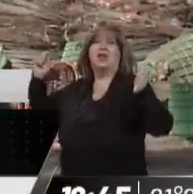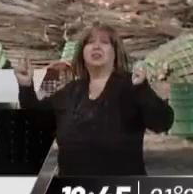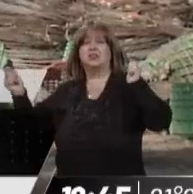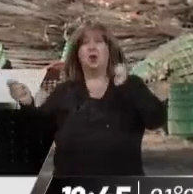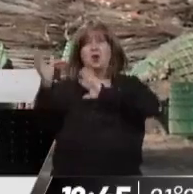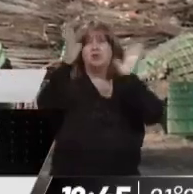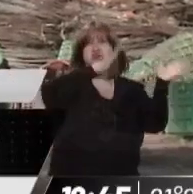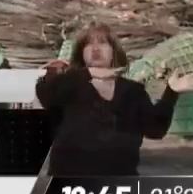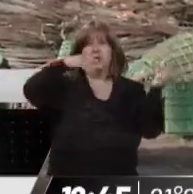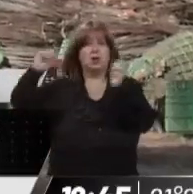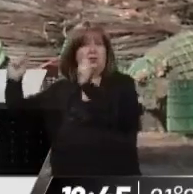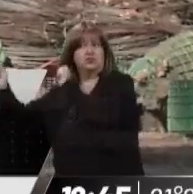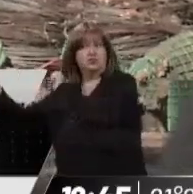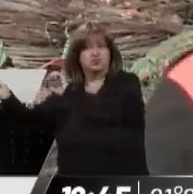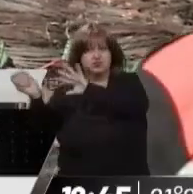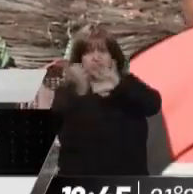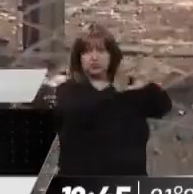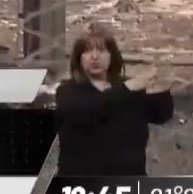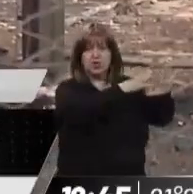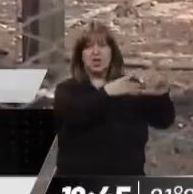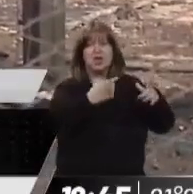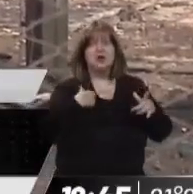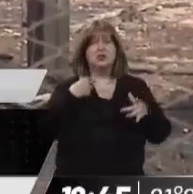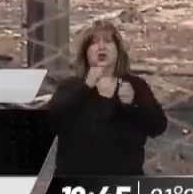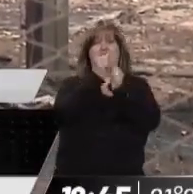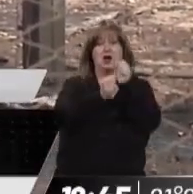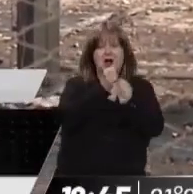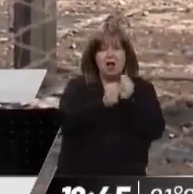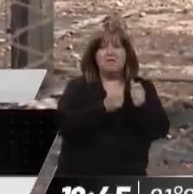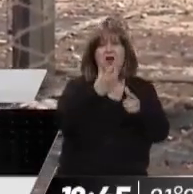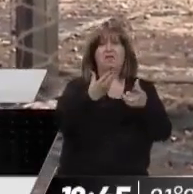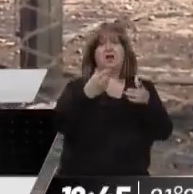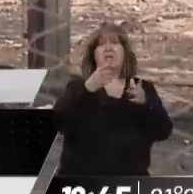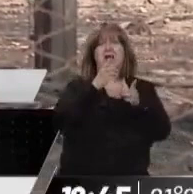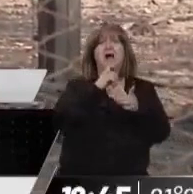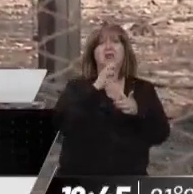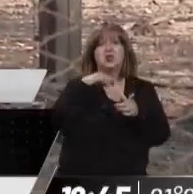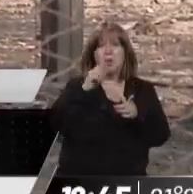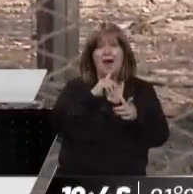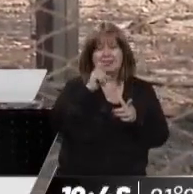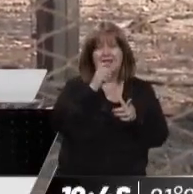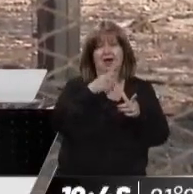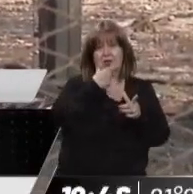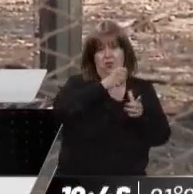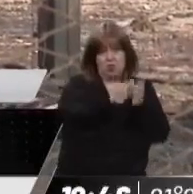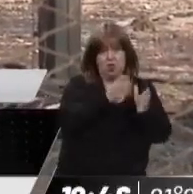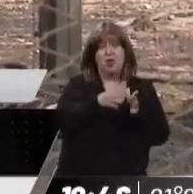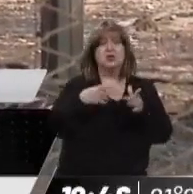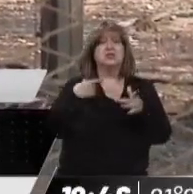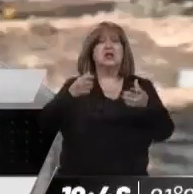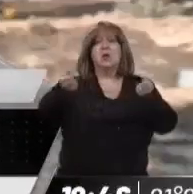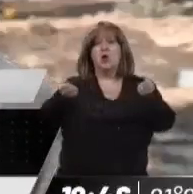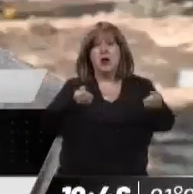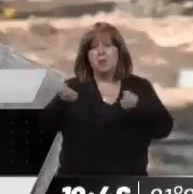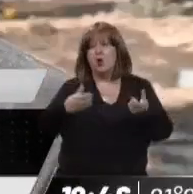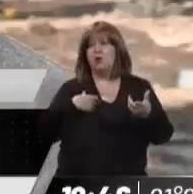qué tenían ahí? Y teníamos la máquina para el tomate, los cajones, el camión, el clar